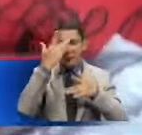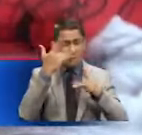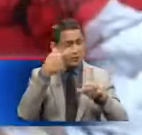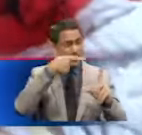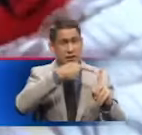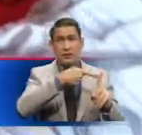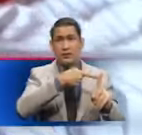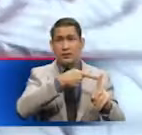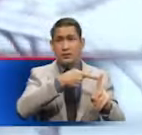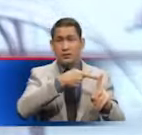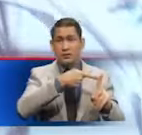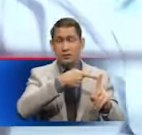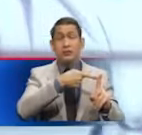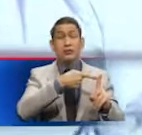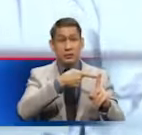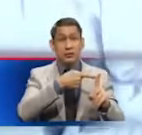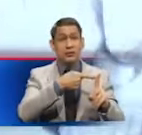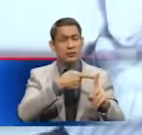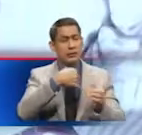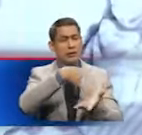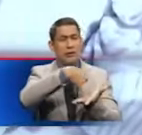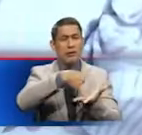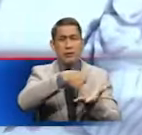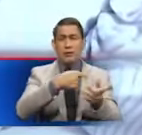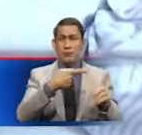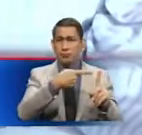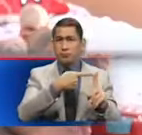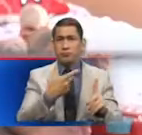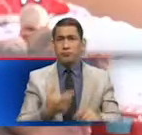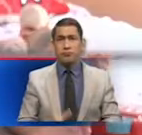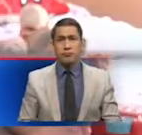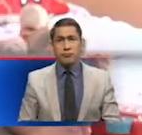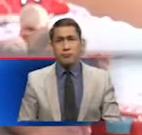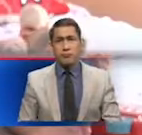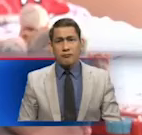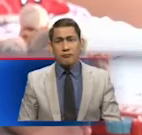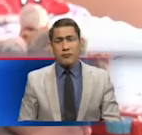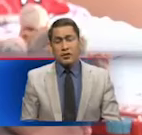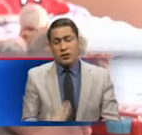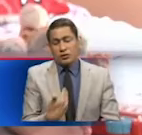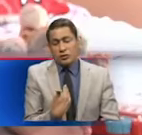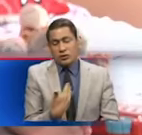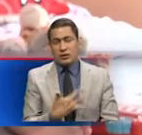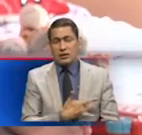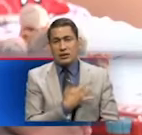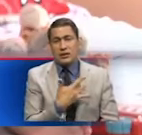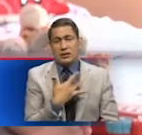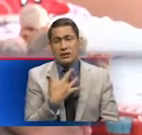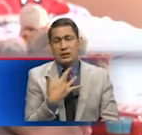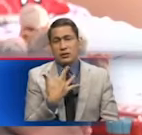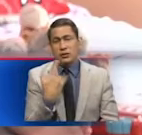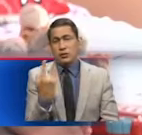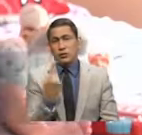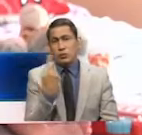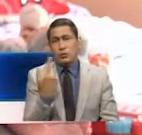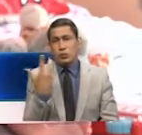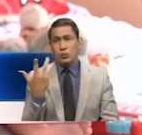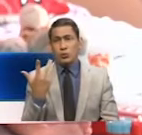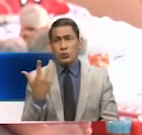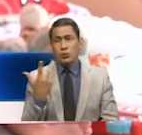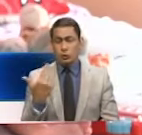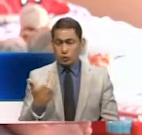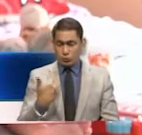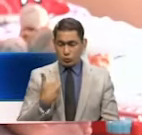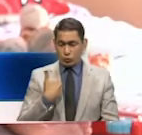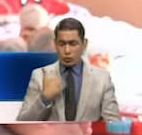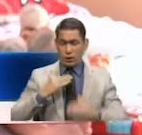que lo hacen especialmente vulnerable. Me sentía morir, porque, o sea, como toda madre durante su embarazo espera que